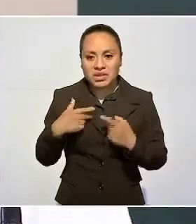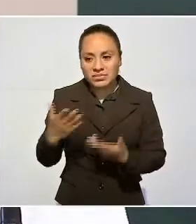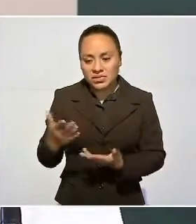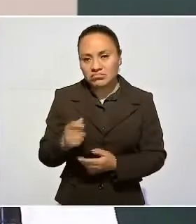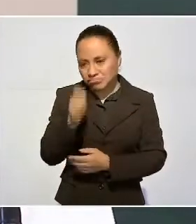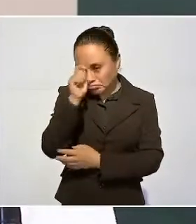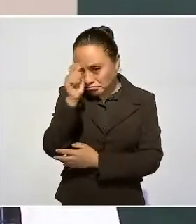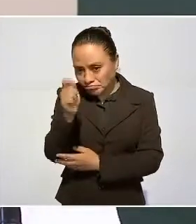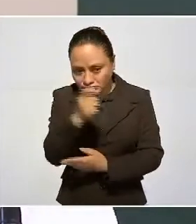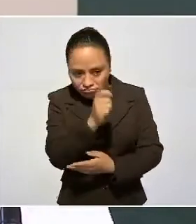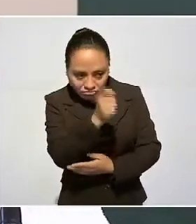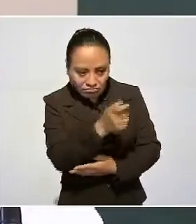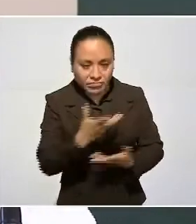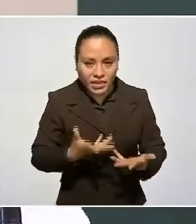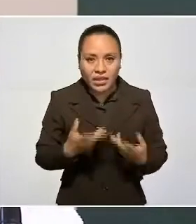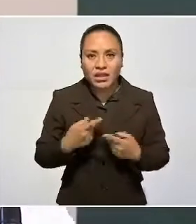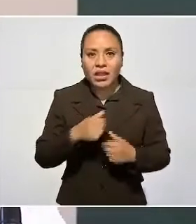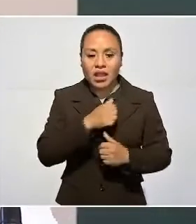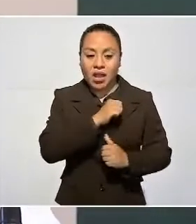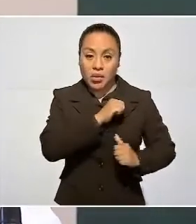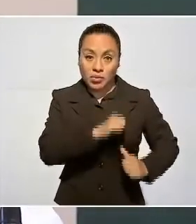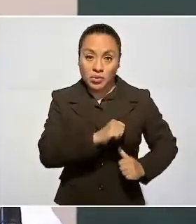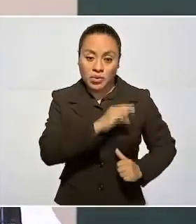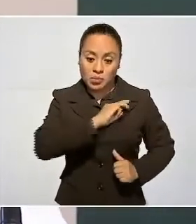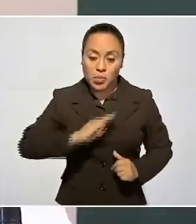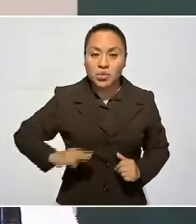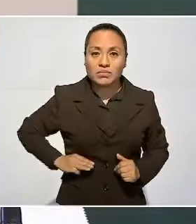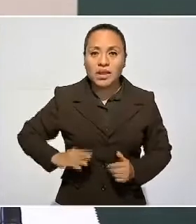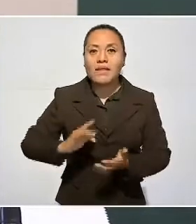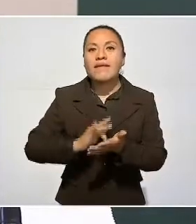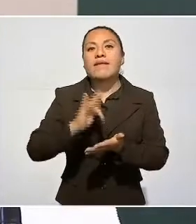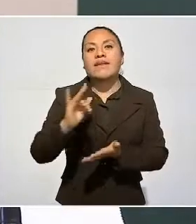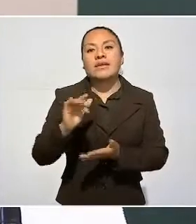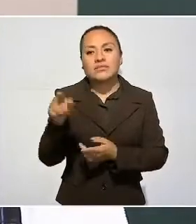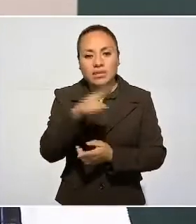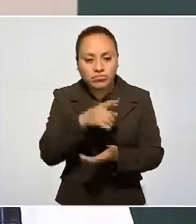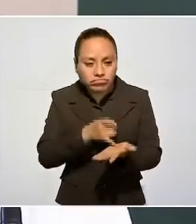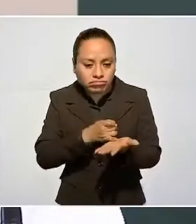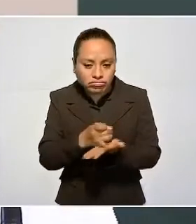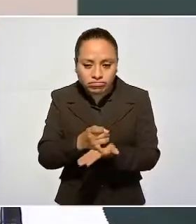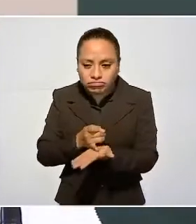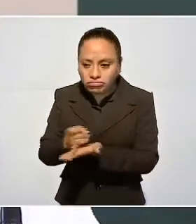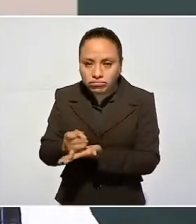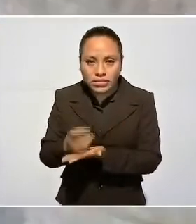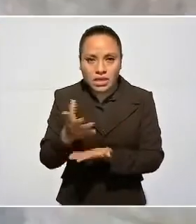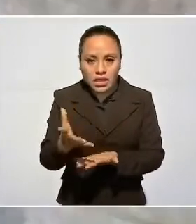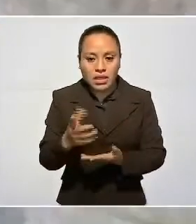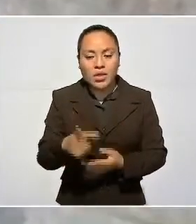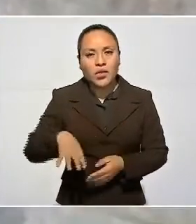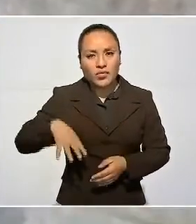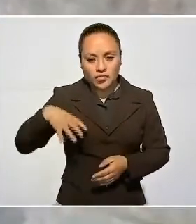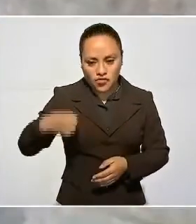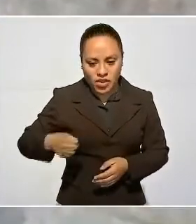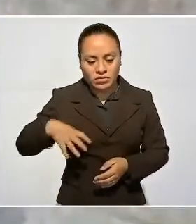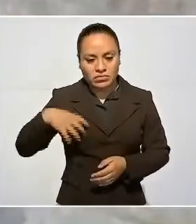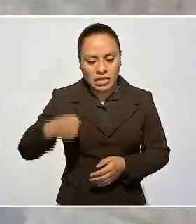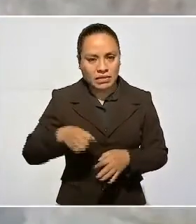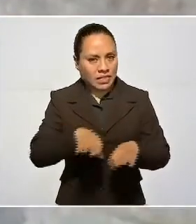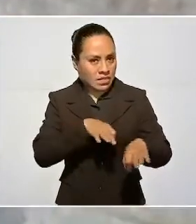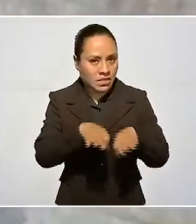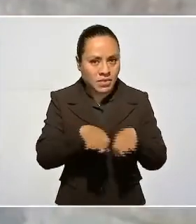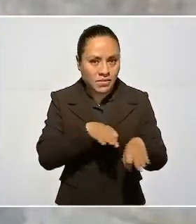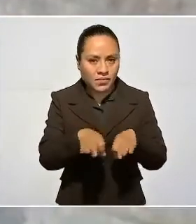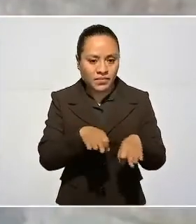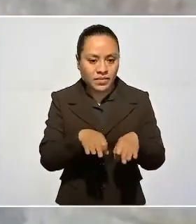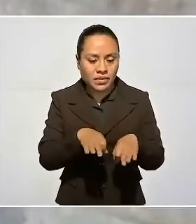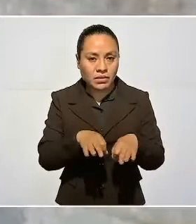señores autoridades municipales, porque gracias a sus decisiones y a su esfuerzo, sobre todo a